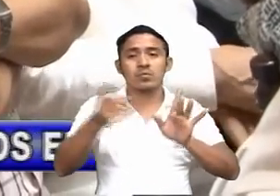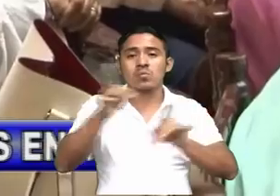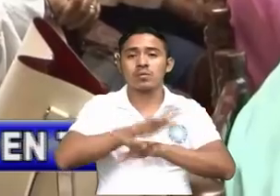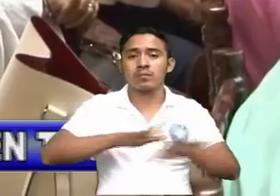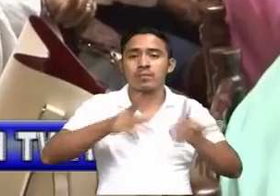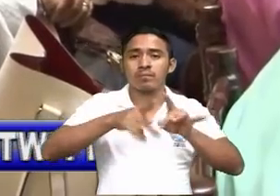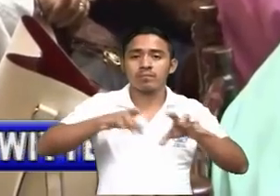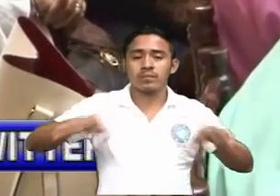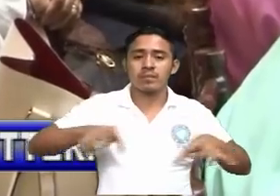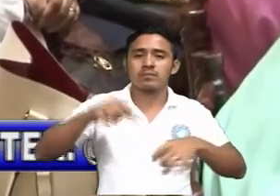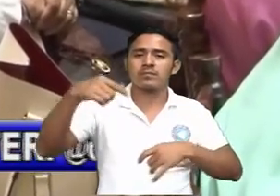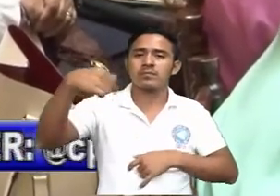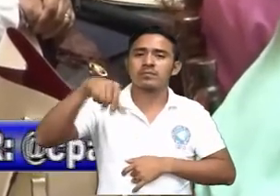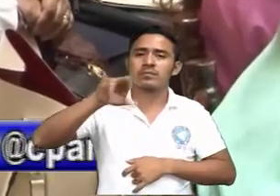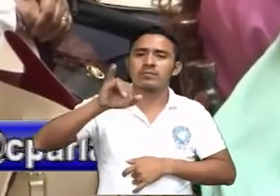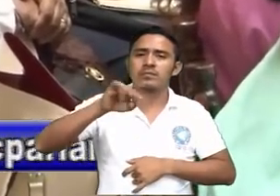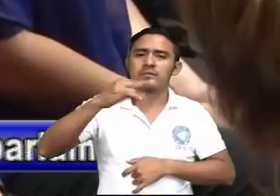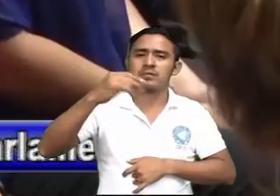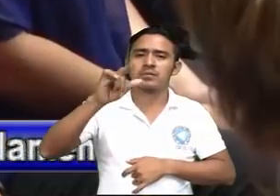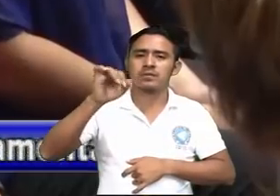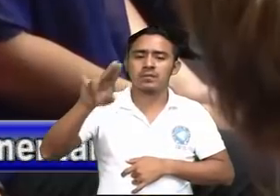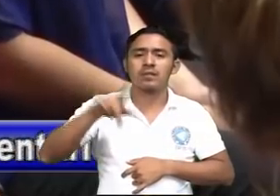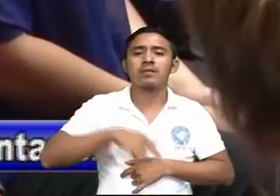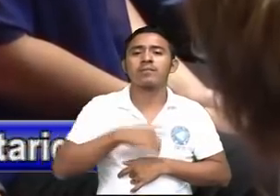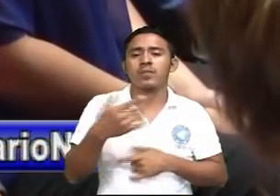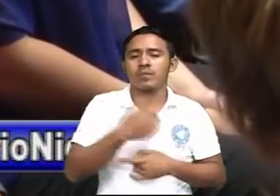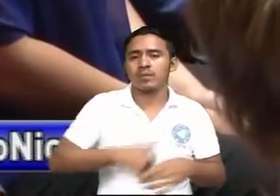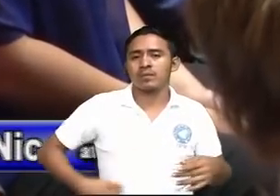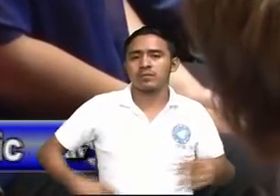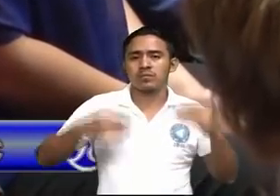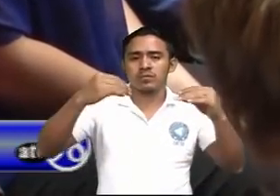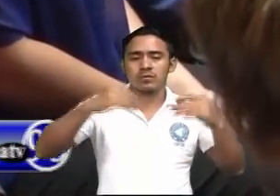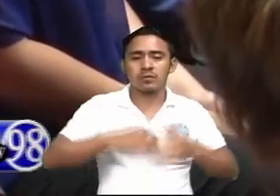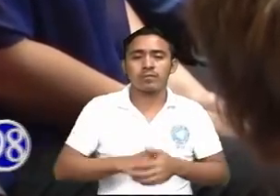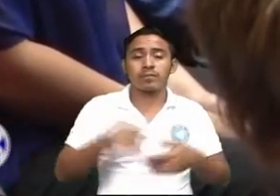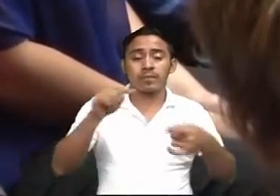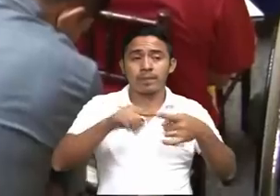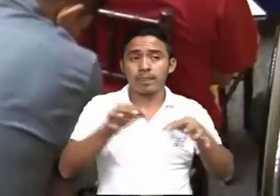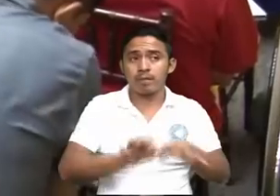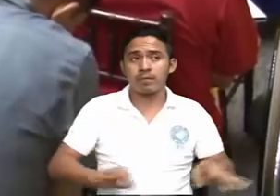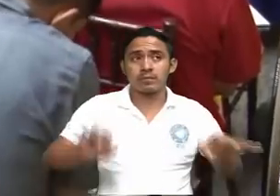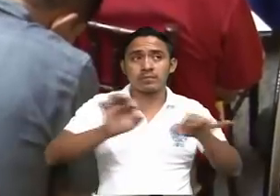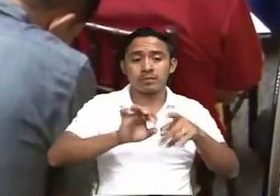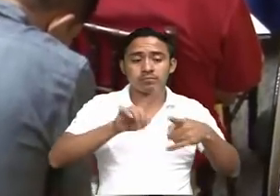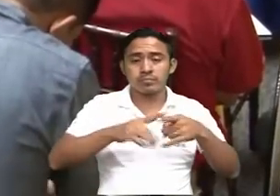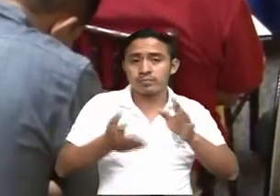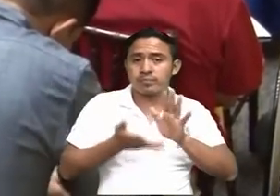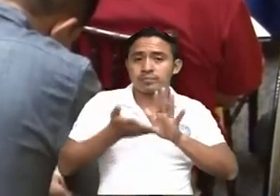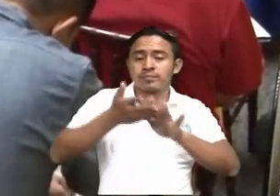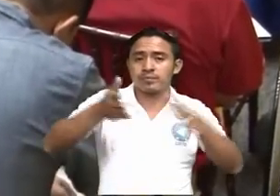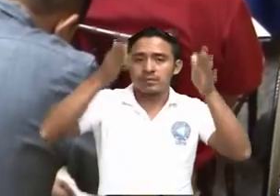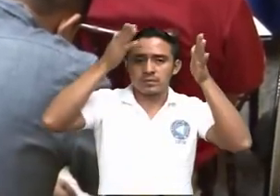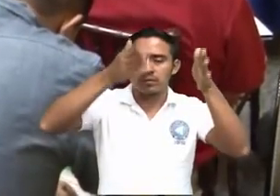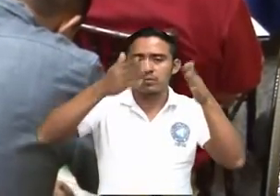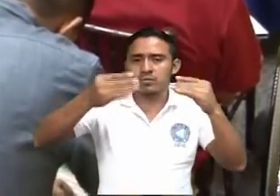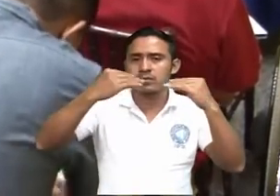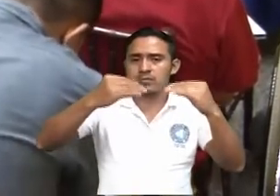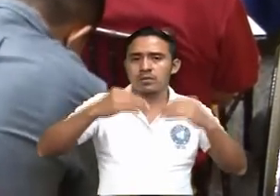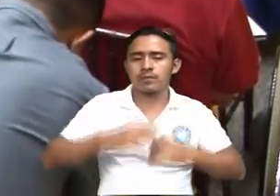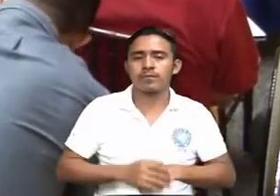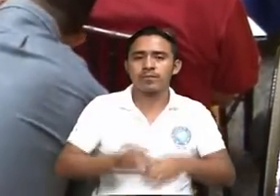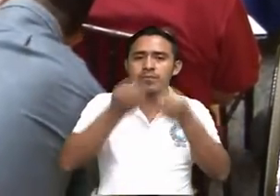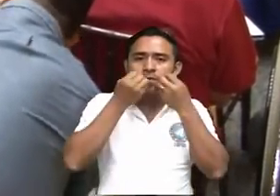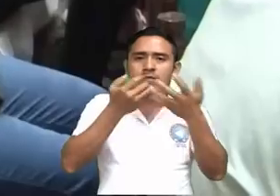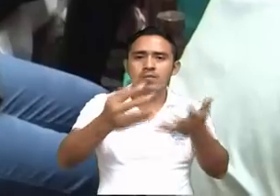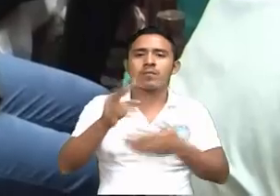plan quinquenal del Ministerio de Educación, entre ellos el principal, que es mejorar e incrementar la cobertura educativa. Con